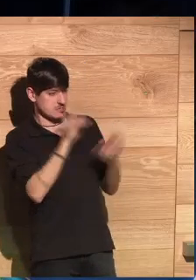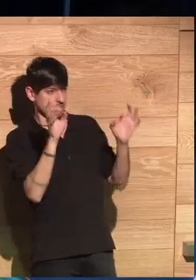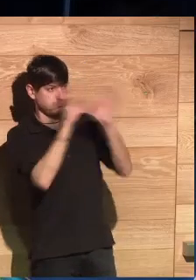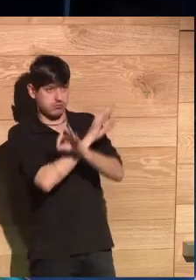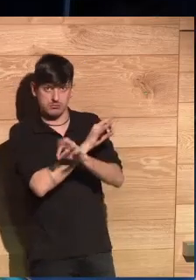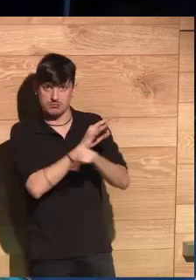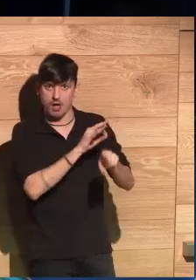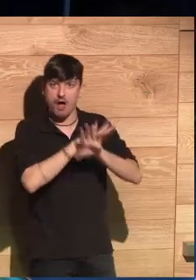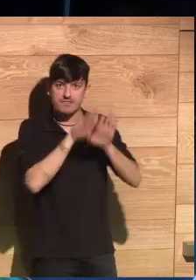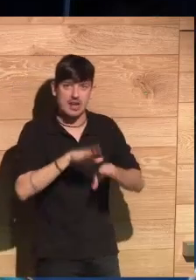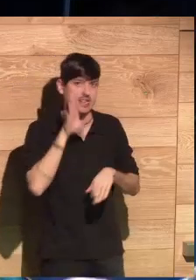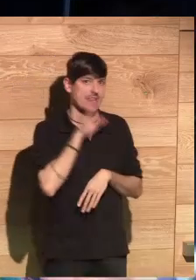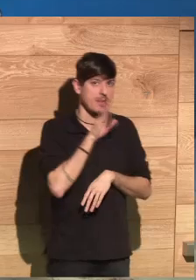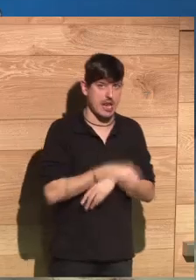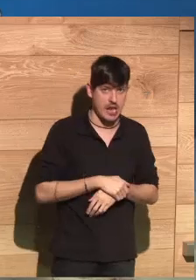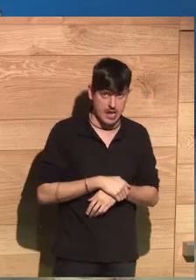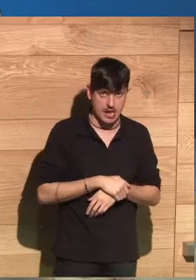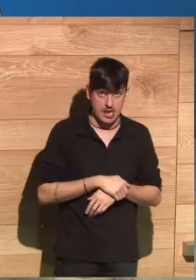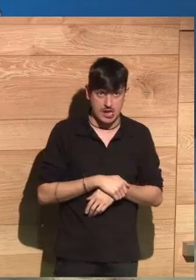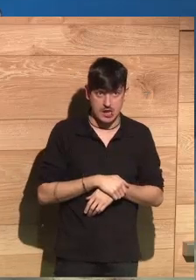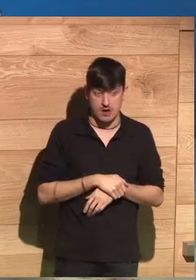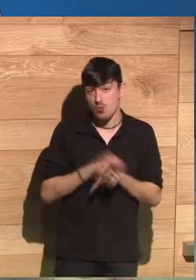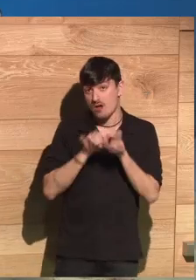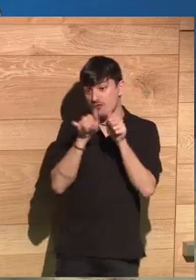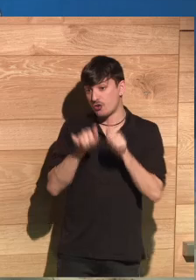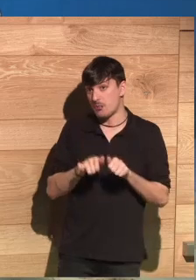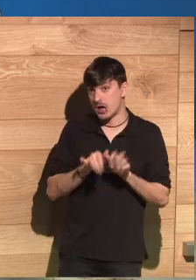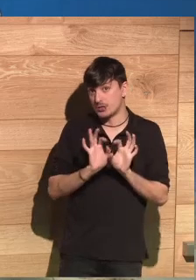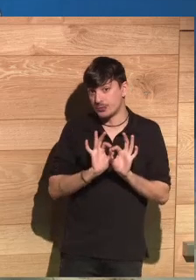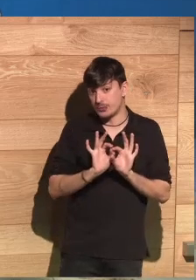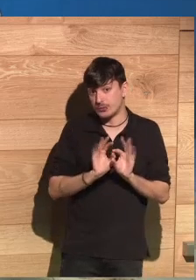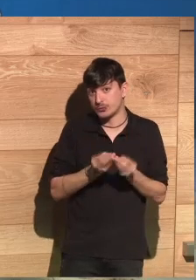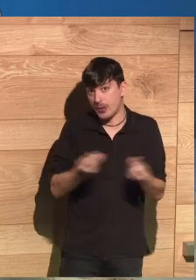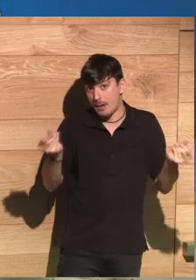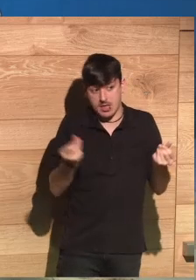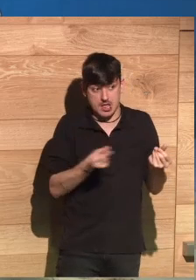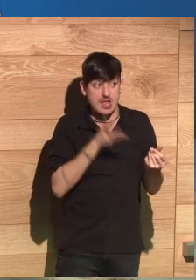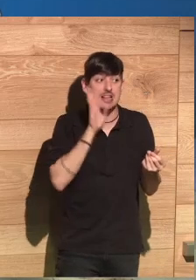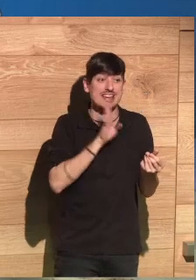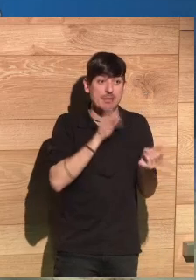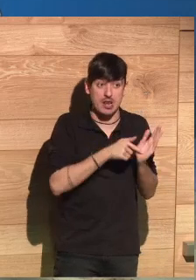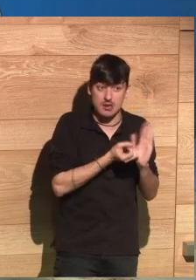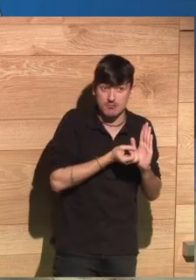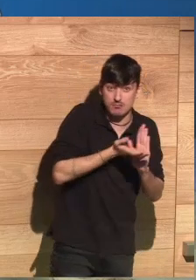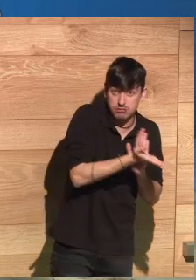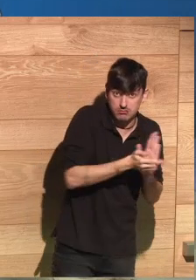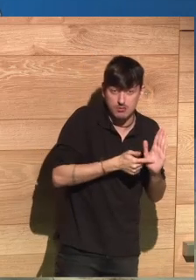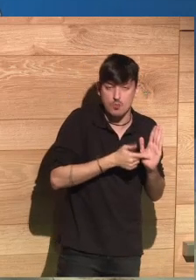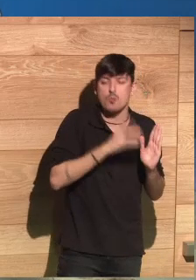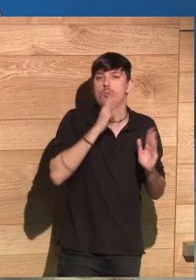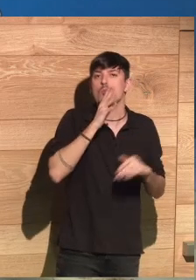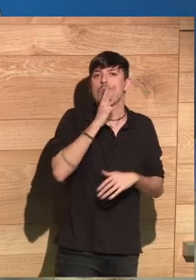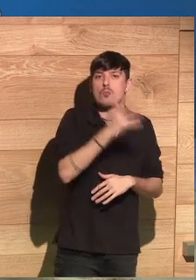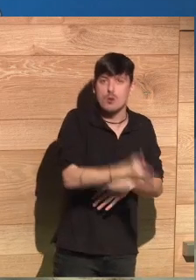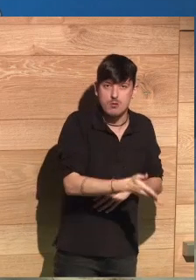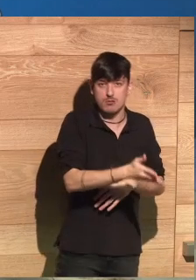termina convirtiéndose en un crimen. Y de una manera sutil, pues en el propio crimen que tú cuentas está una de las razones